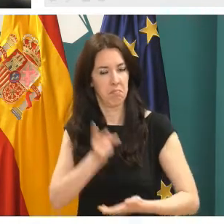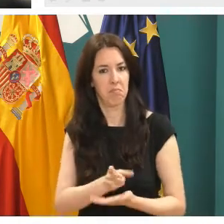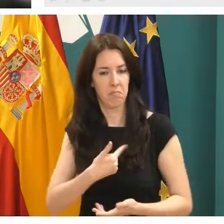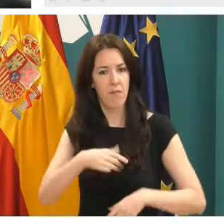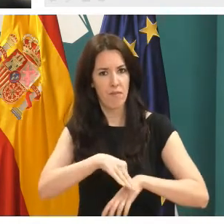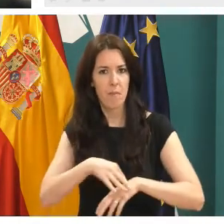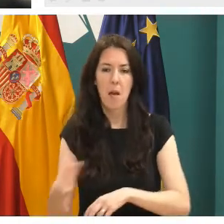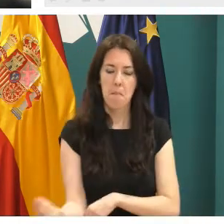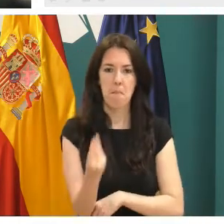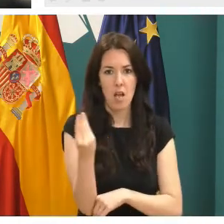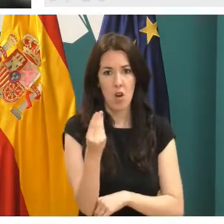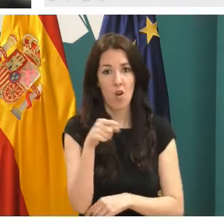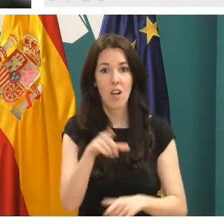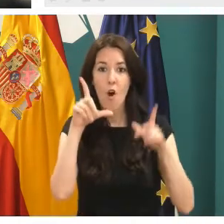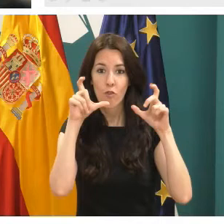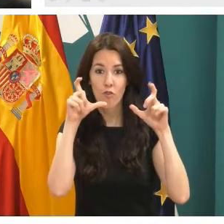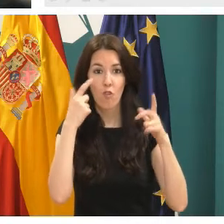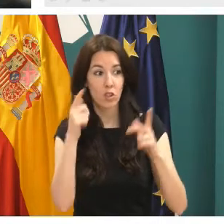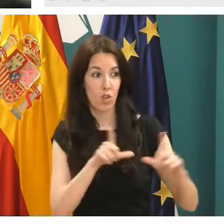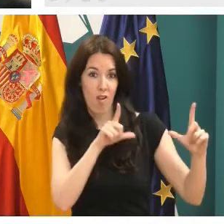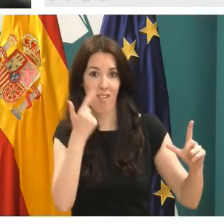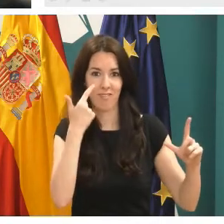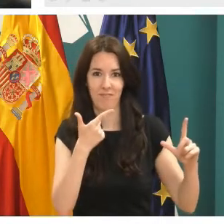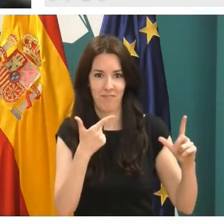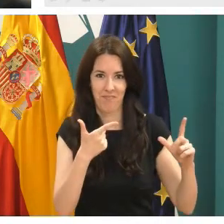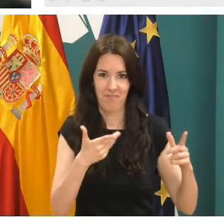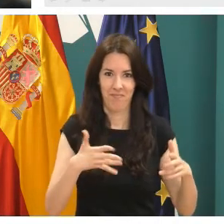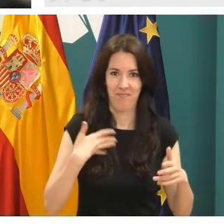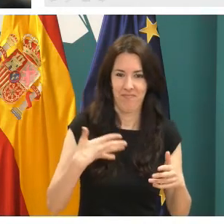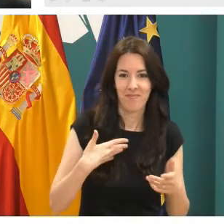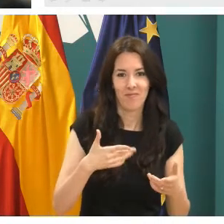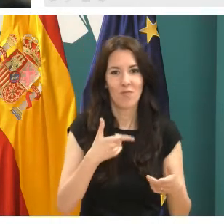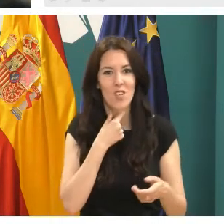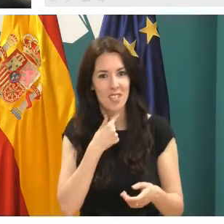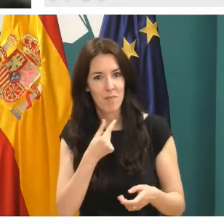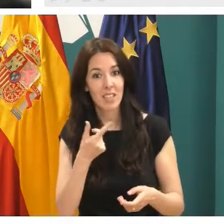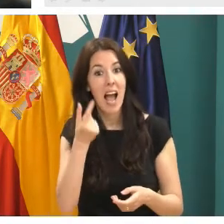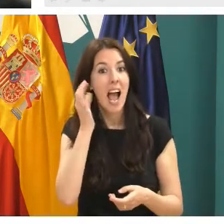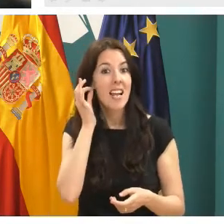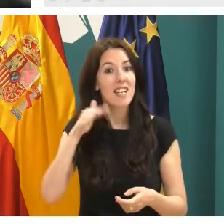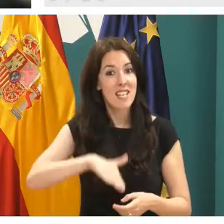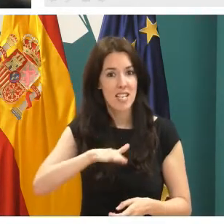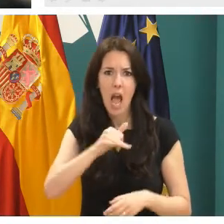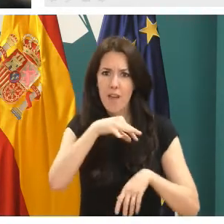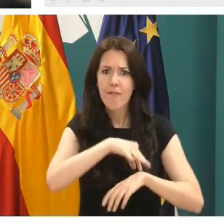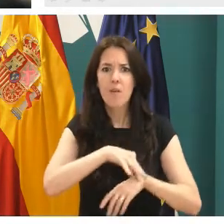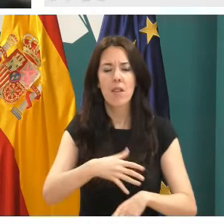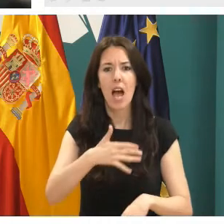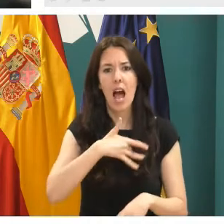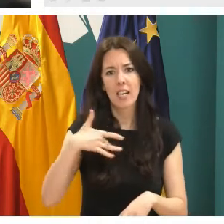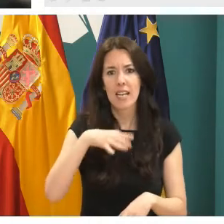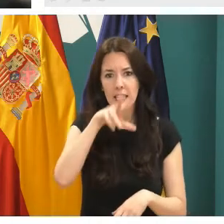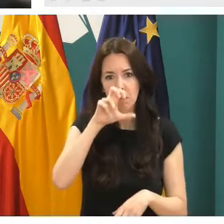enfermedad. Y esta foto es muy entrañable, es muy simpática, es de una niña con una enfermedad respiratoria minoritaria, y fijaros